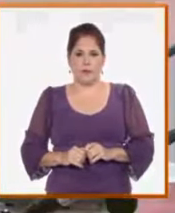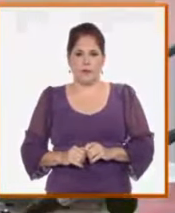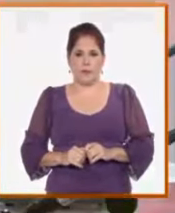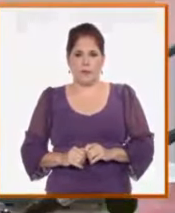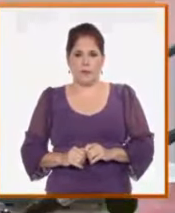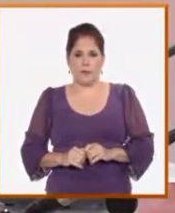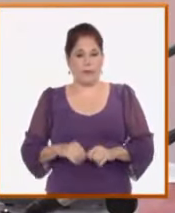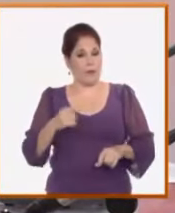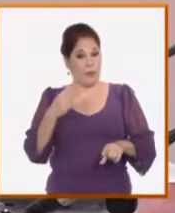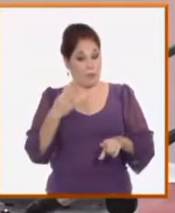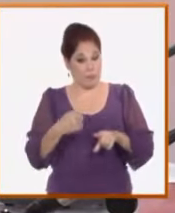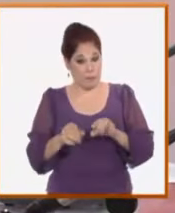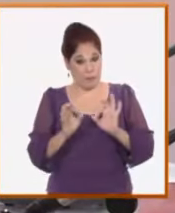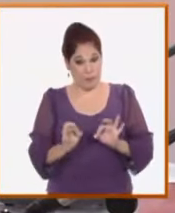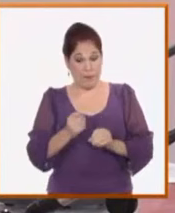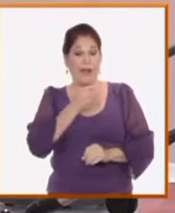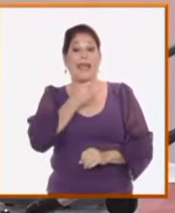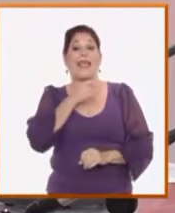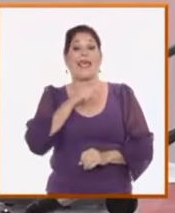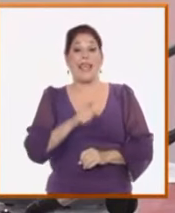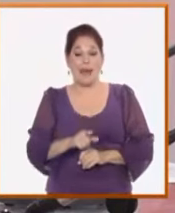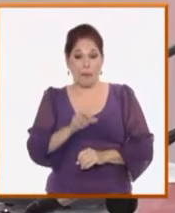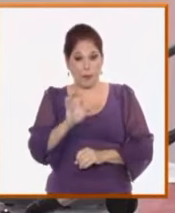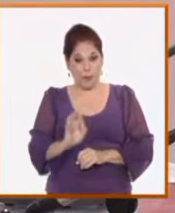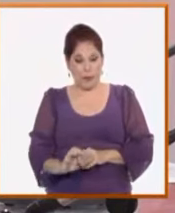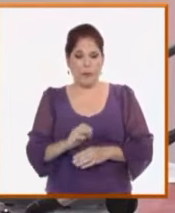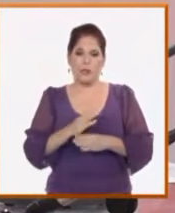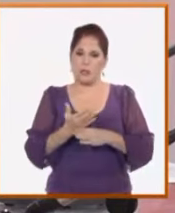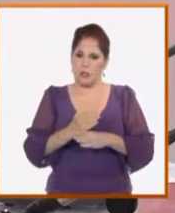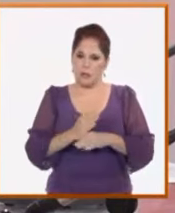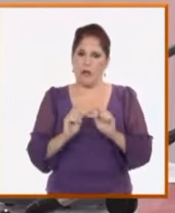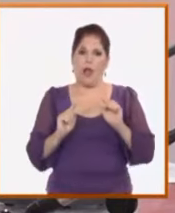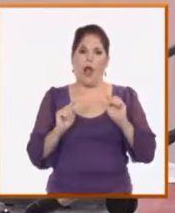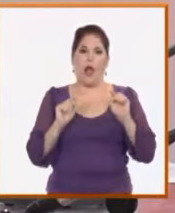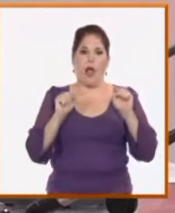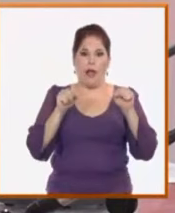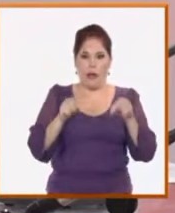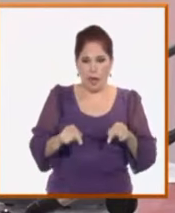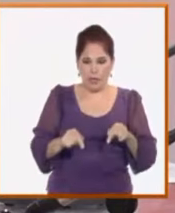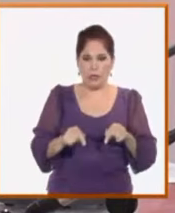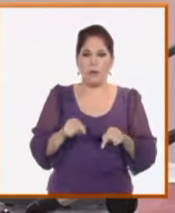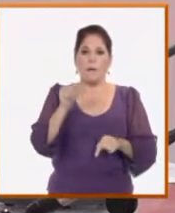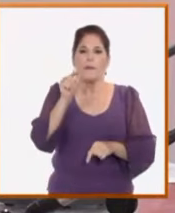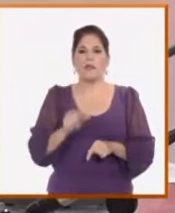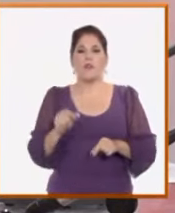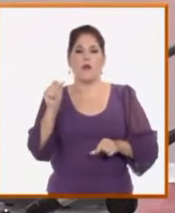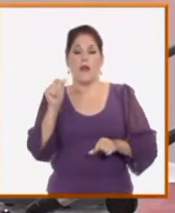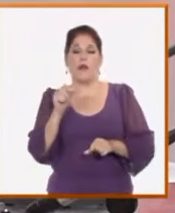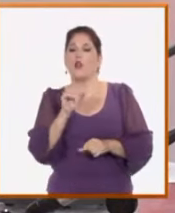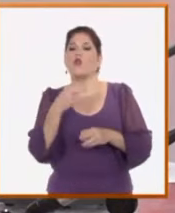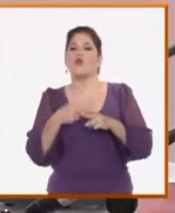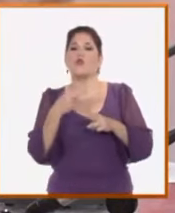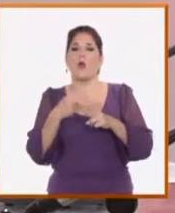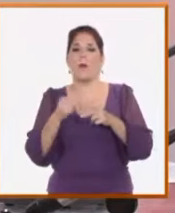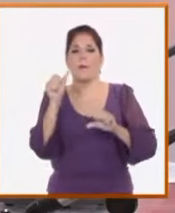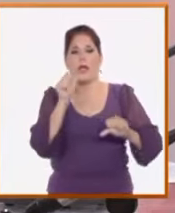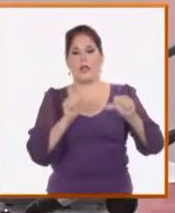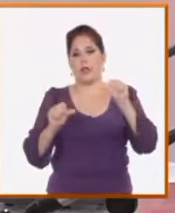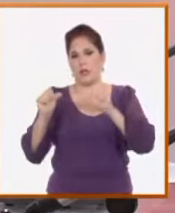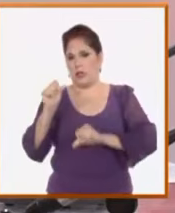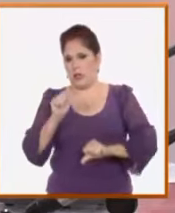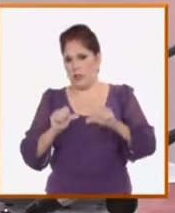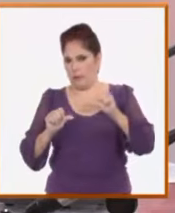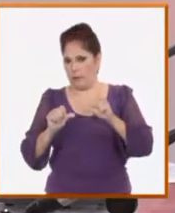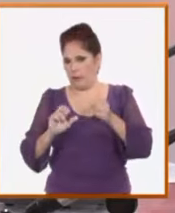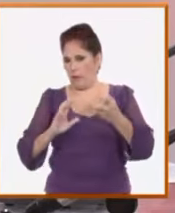Bueno un ejemplo concreto de lo que significa la presencia del químico como le dicen del canabinoide sintético o una de